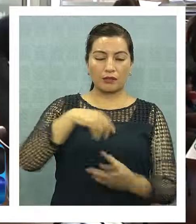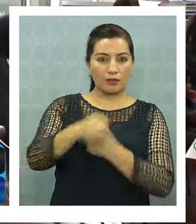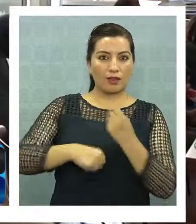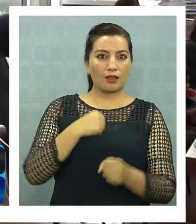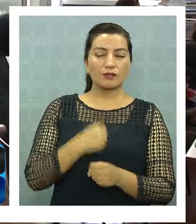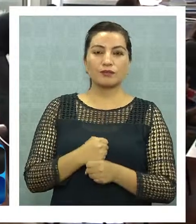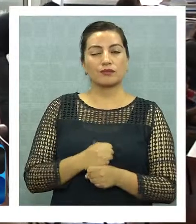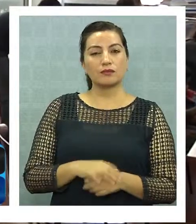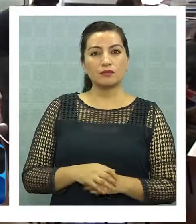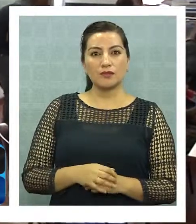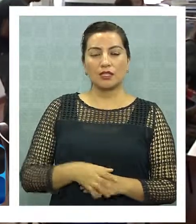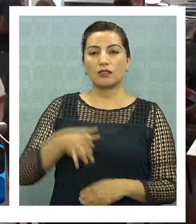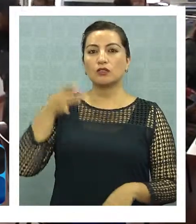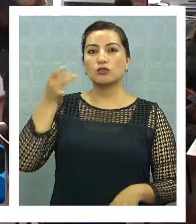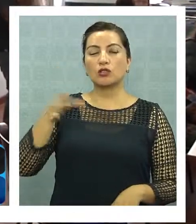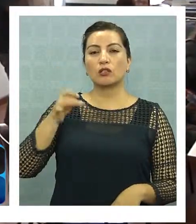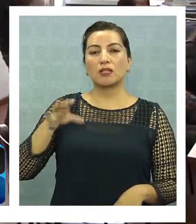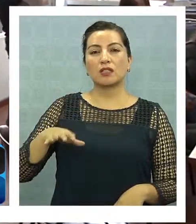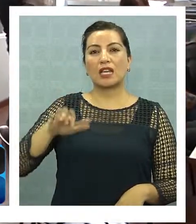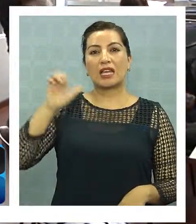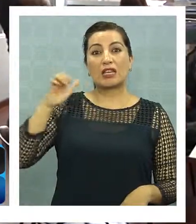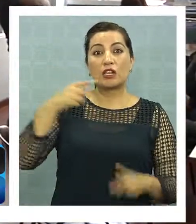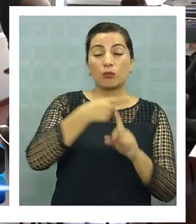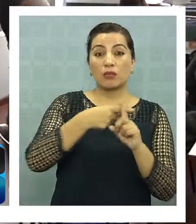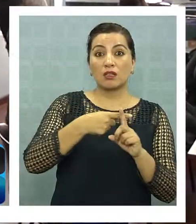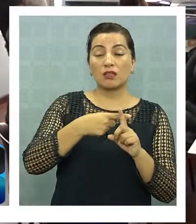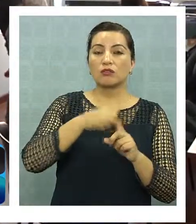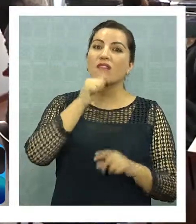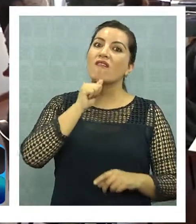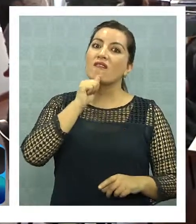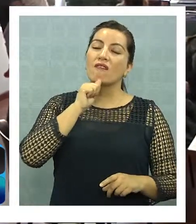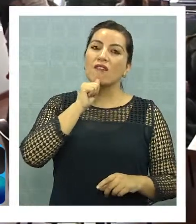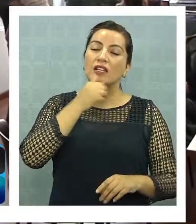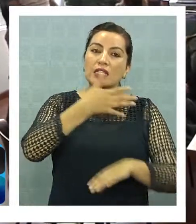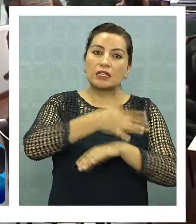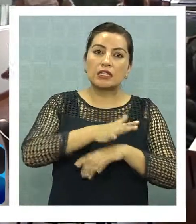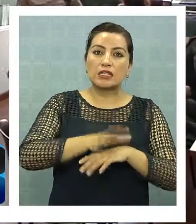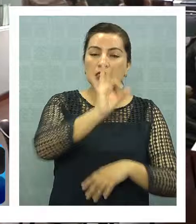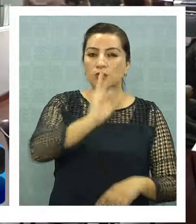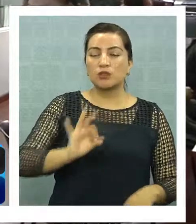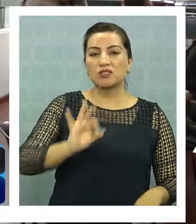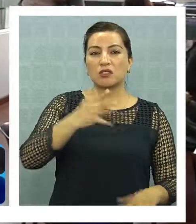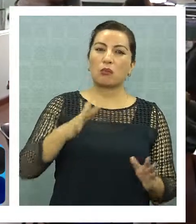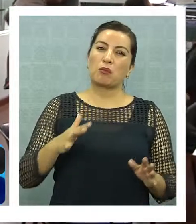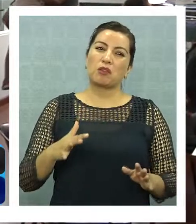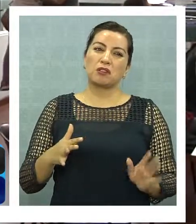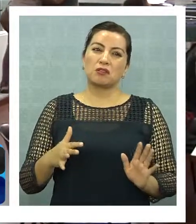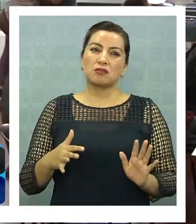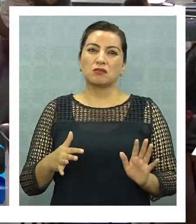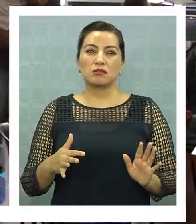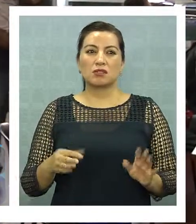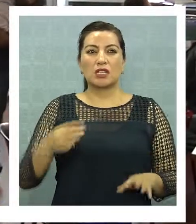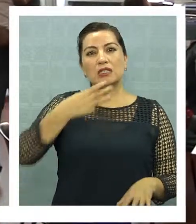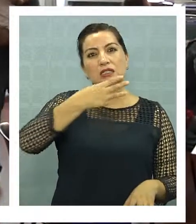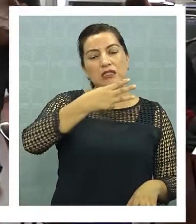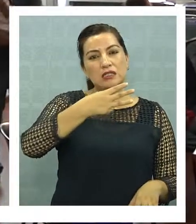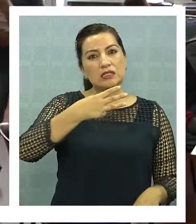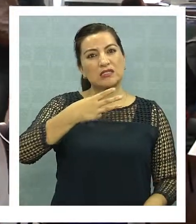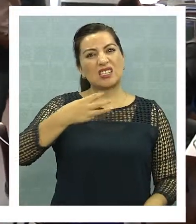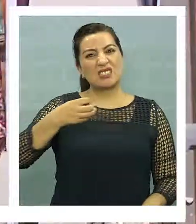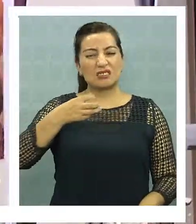se han inclinado por carreras acreditadas, en donde también ya tienen cubiertos casi todos los cupos para este 2016. Ya